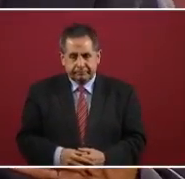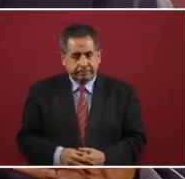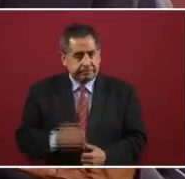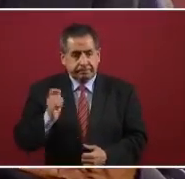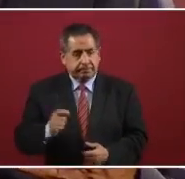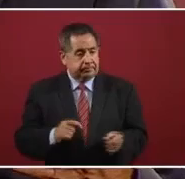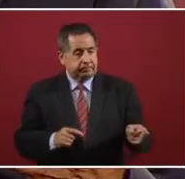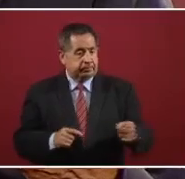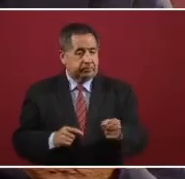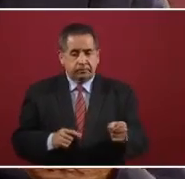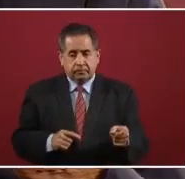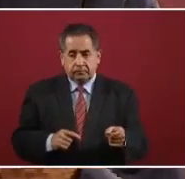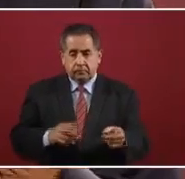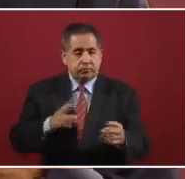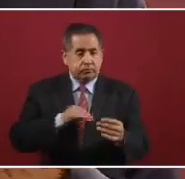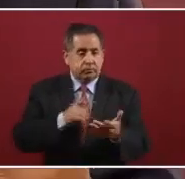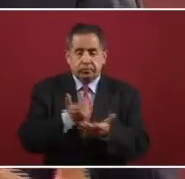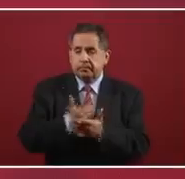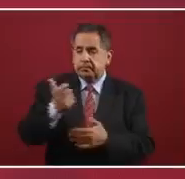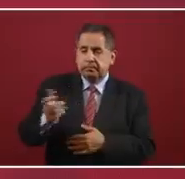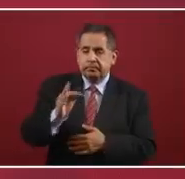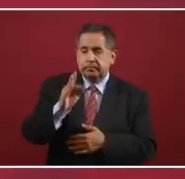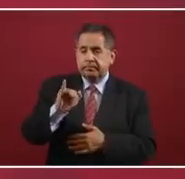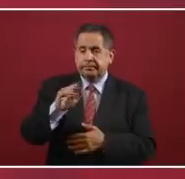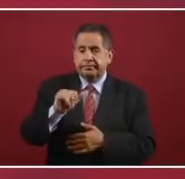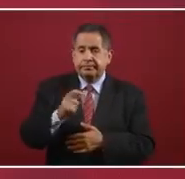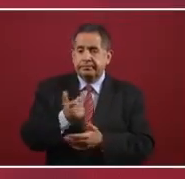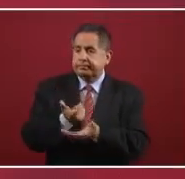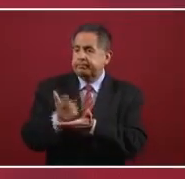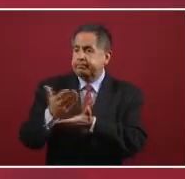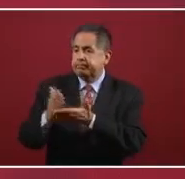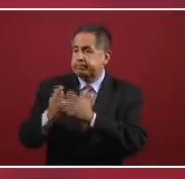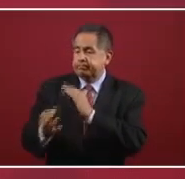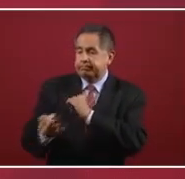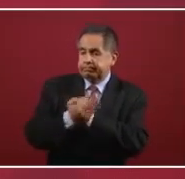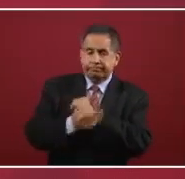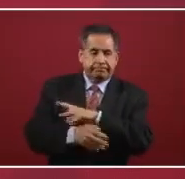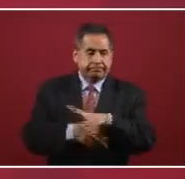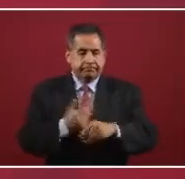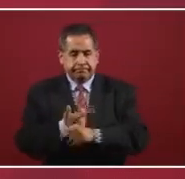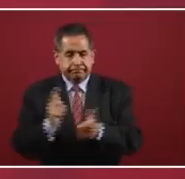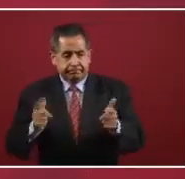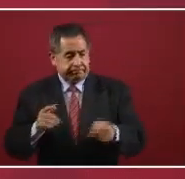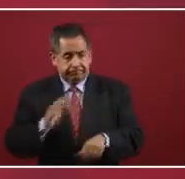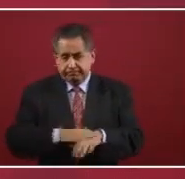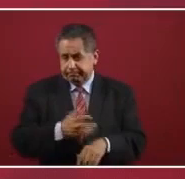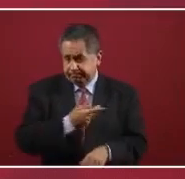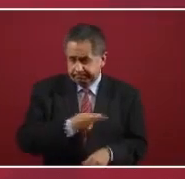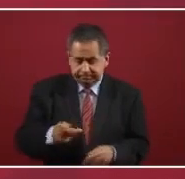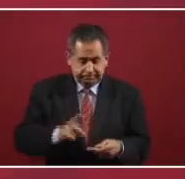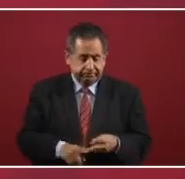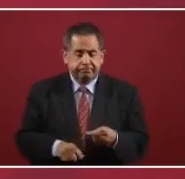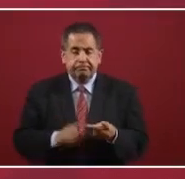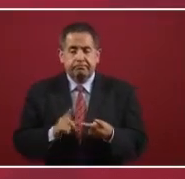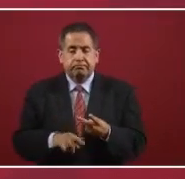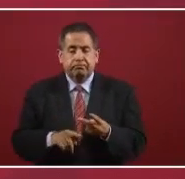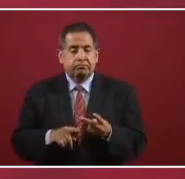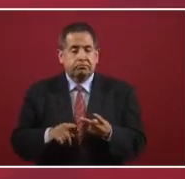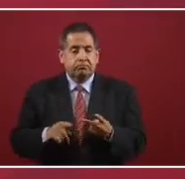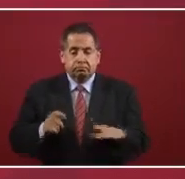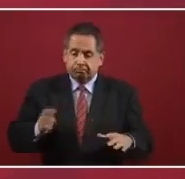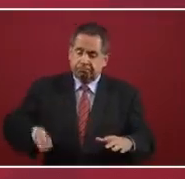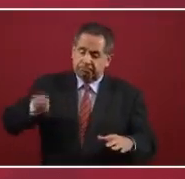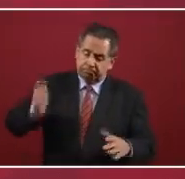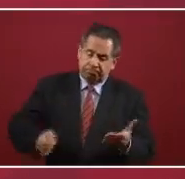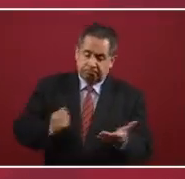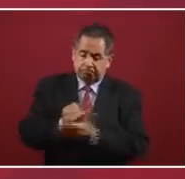Desde los que no tienen para pagar fianza, porque son muy pobres, los que nunca han sido